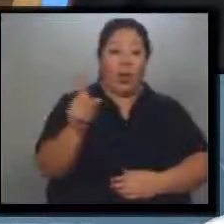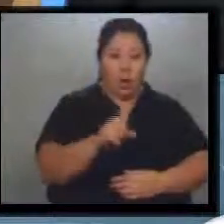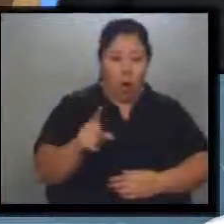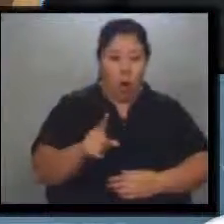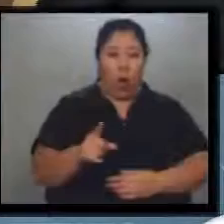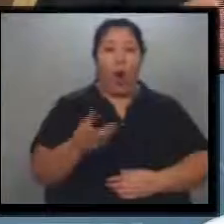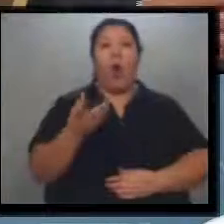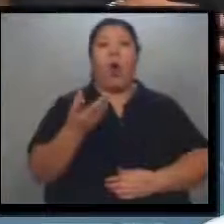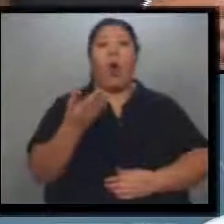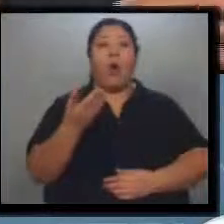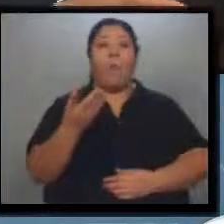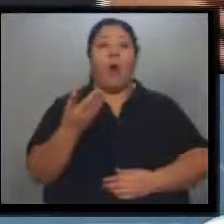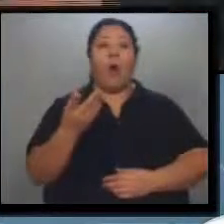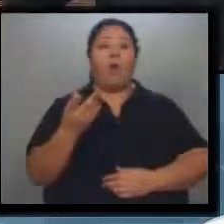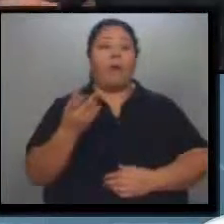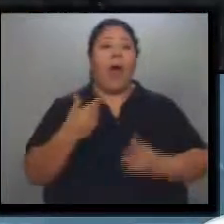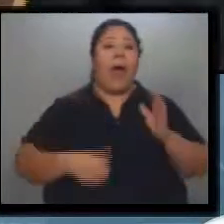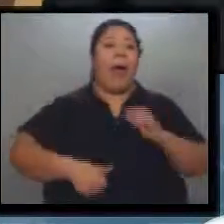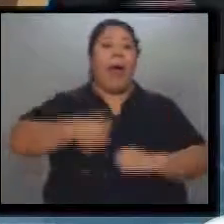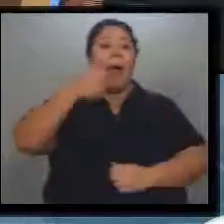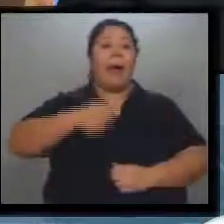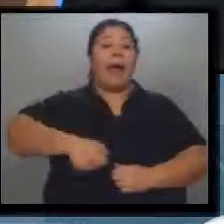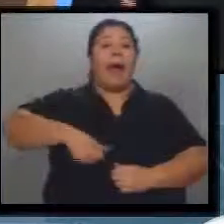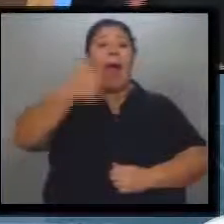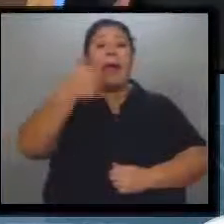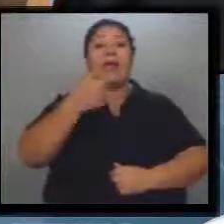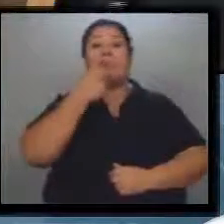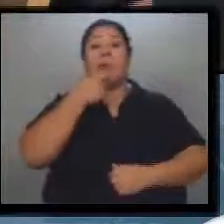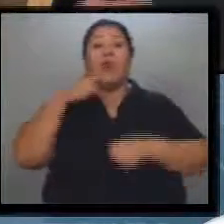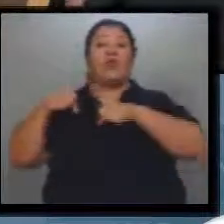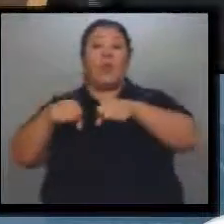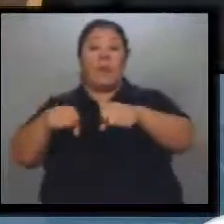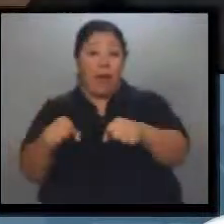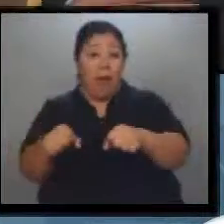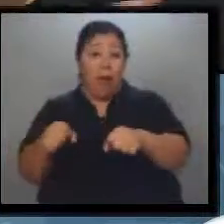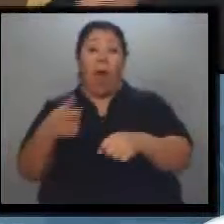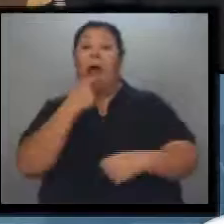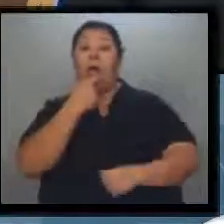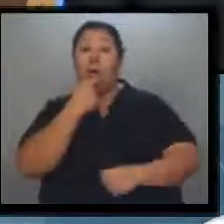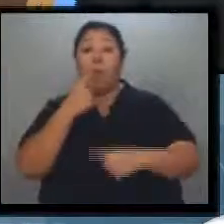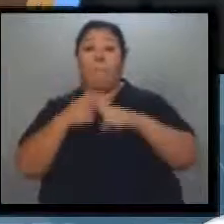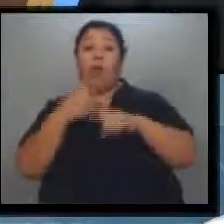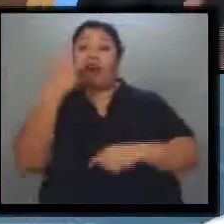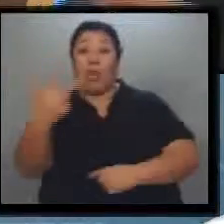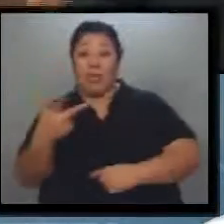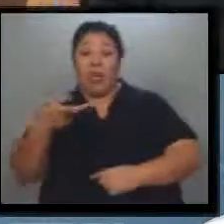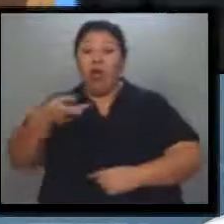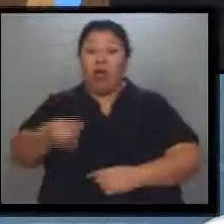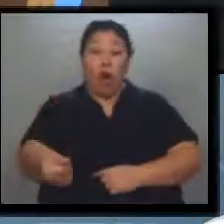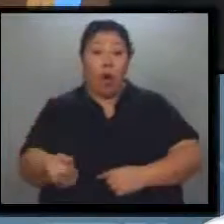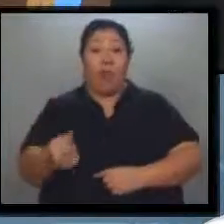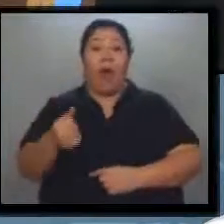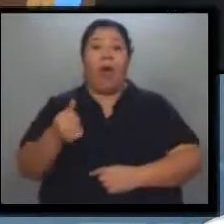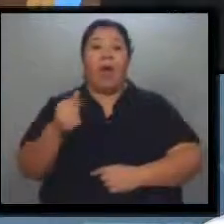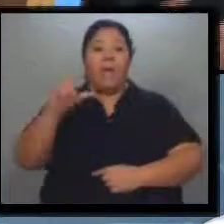el supermercado, en caja, viste, de 24, y cuando hay alguna oferta en golosinas de 2x1, ahí te compras dos cajas, dos paquetes de